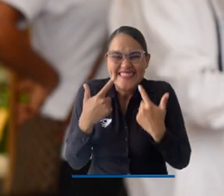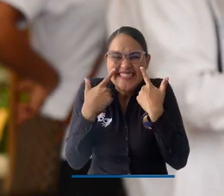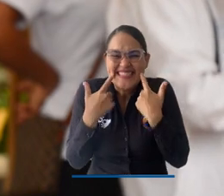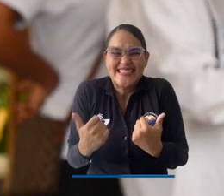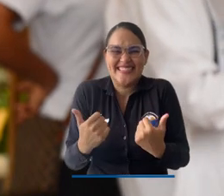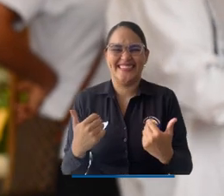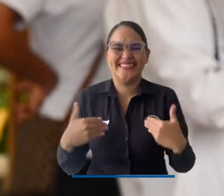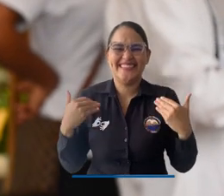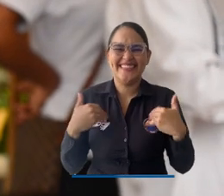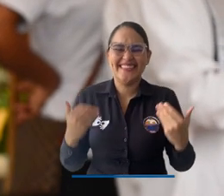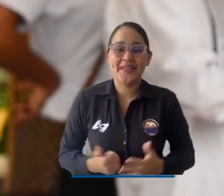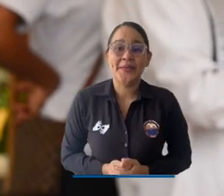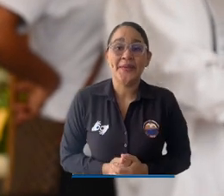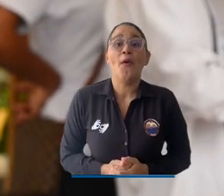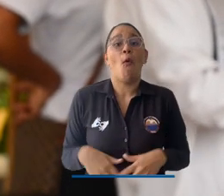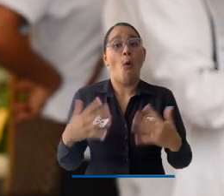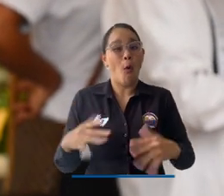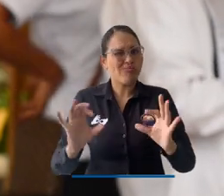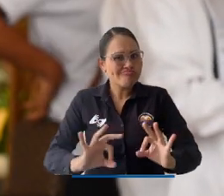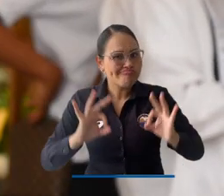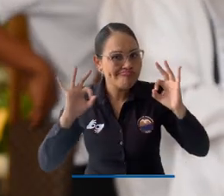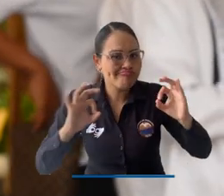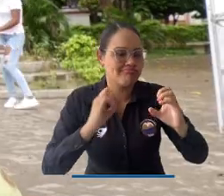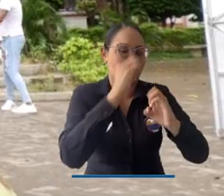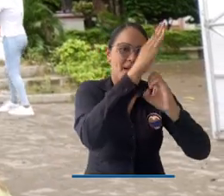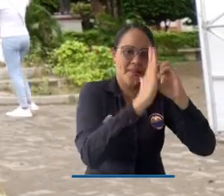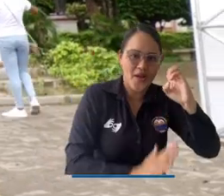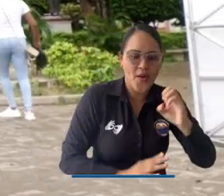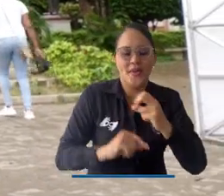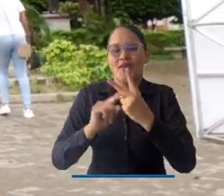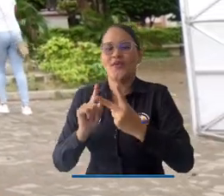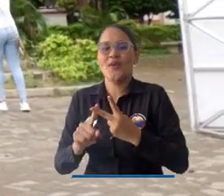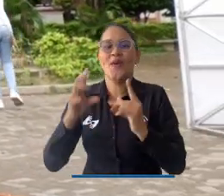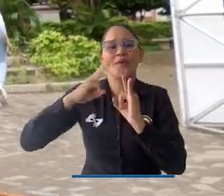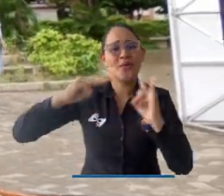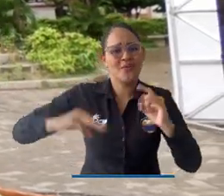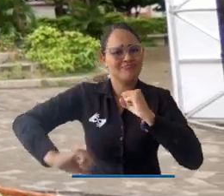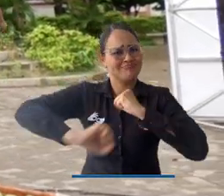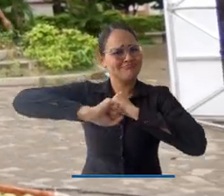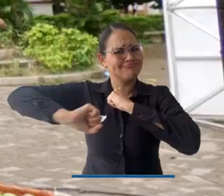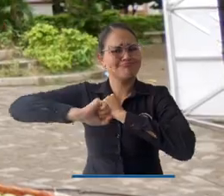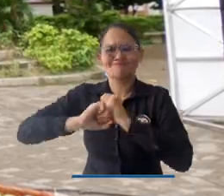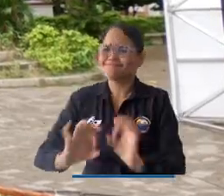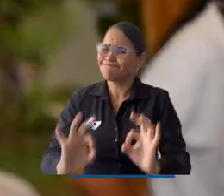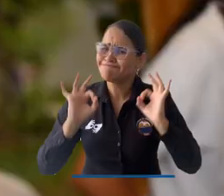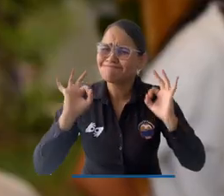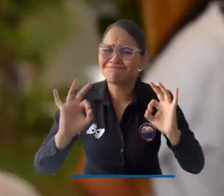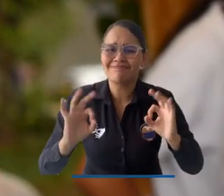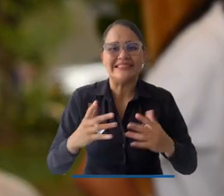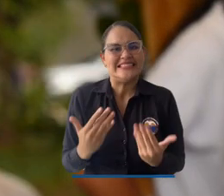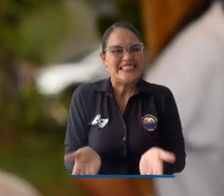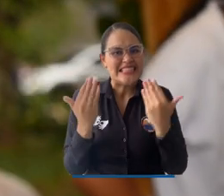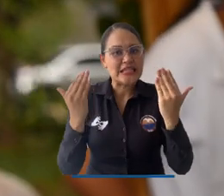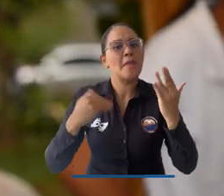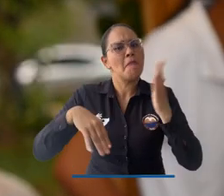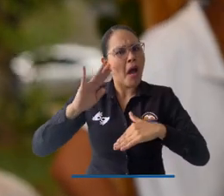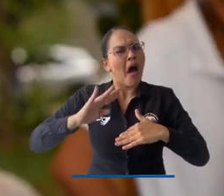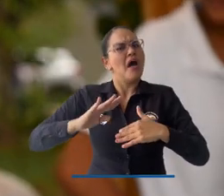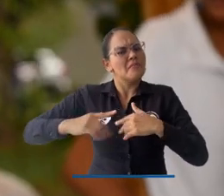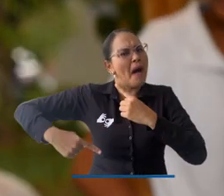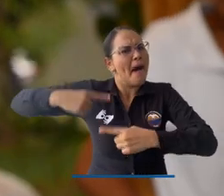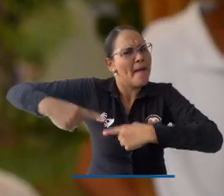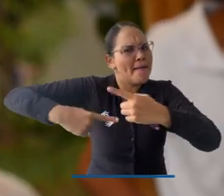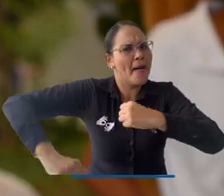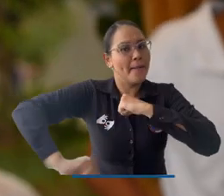Muy excelente. La Cámara de Comercio Universidad de Magdalena, de verdad un apoyo eficaz, excelente, que nos viene presentando para que